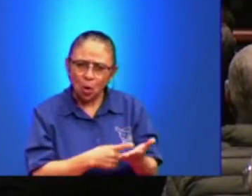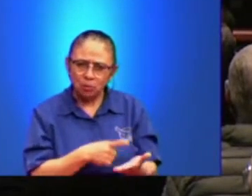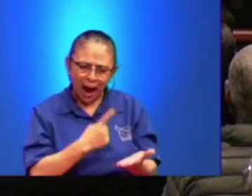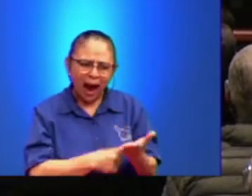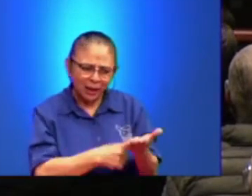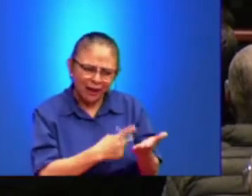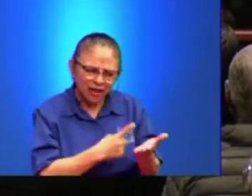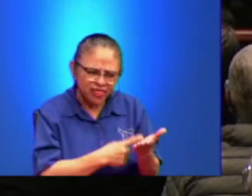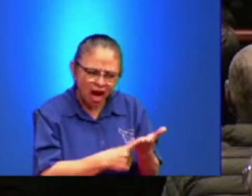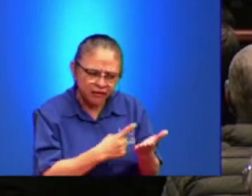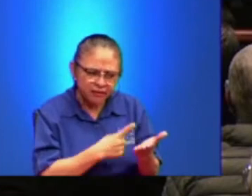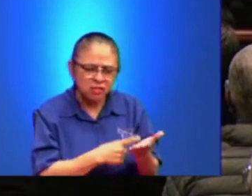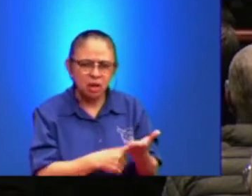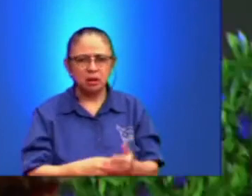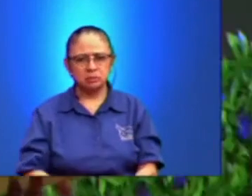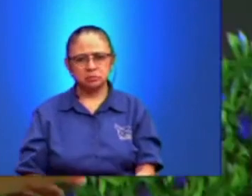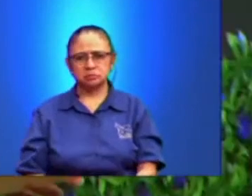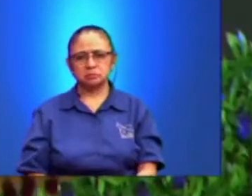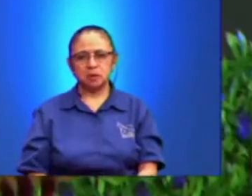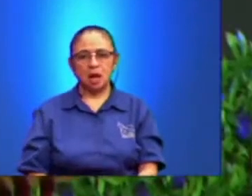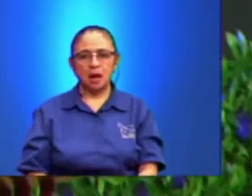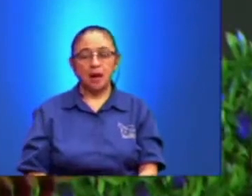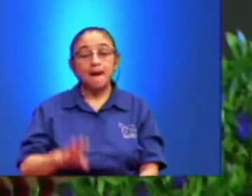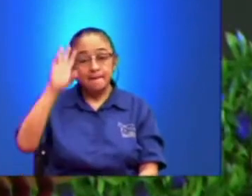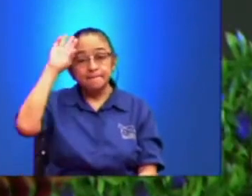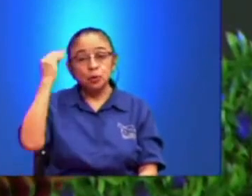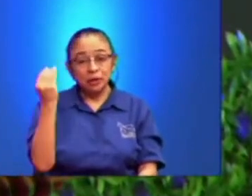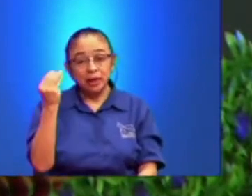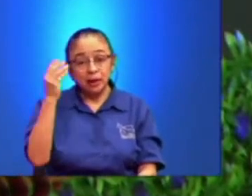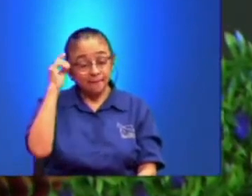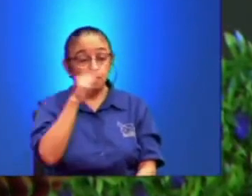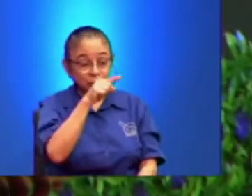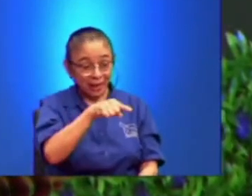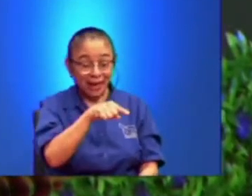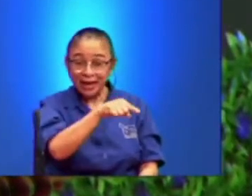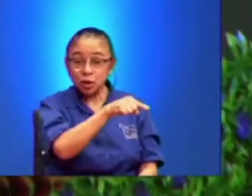regañó porque se emborrachaban